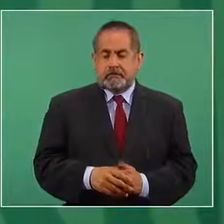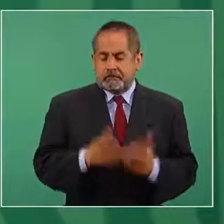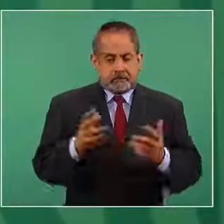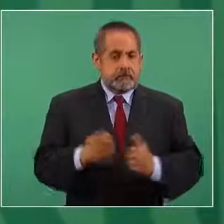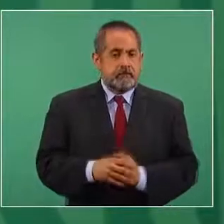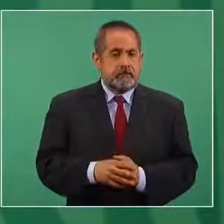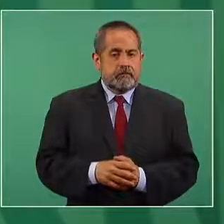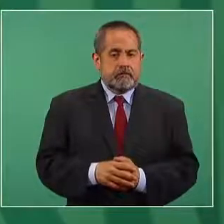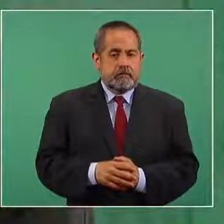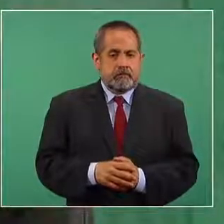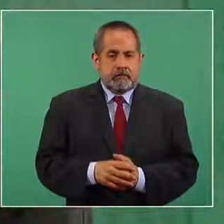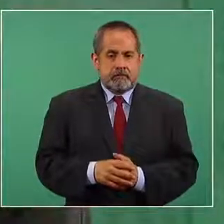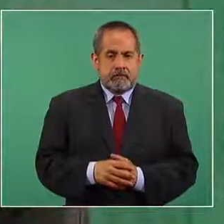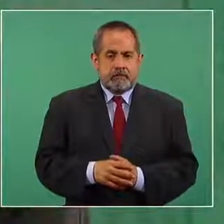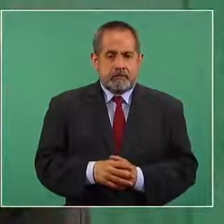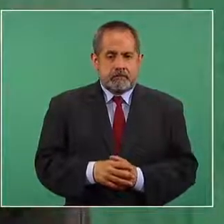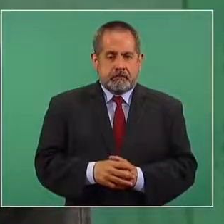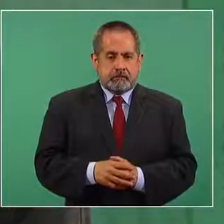los